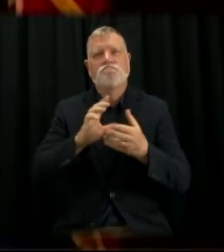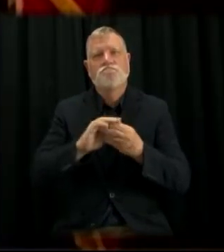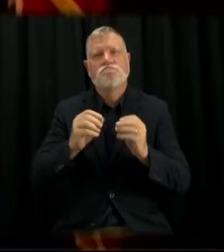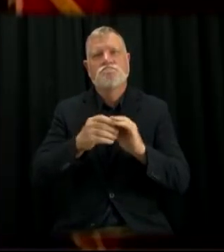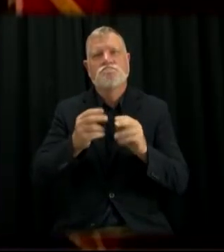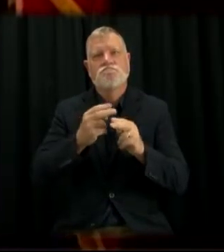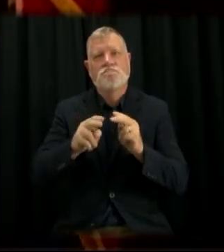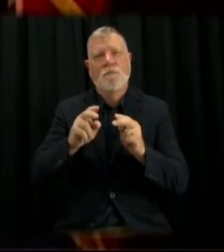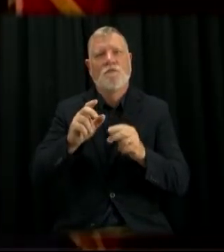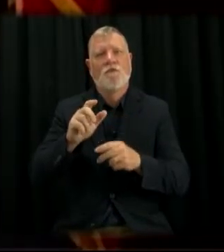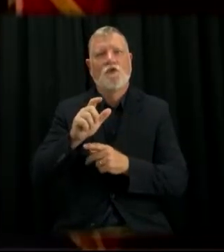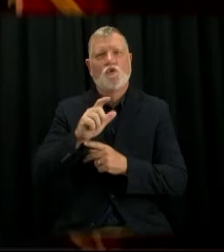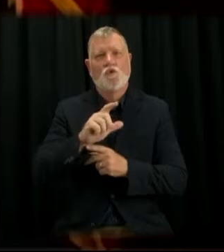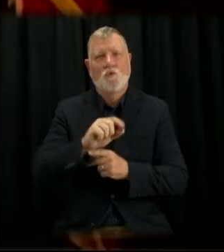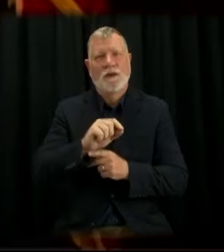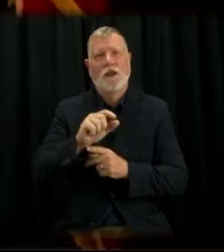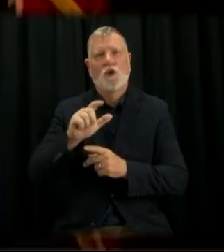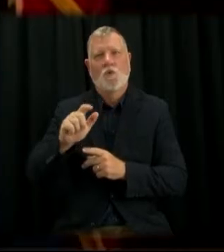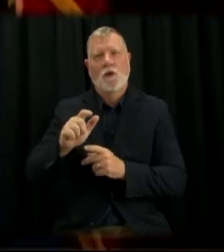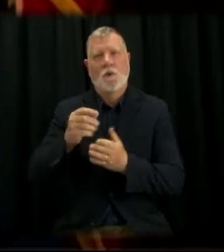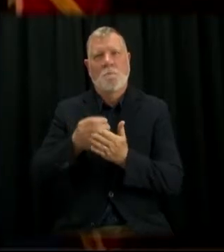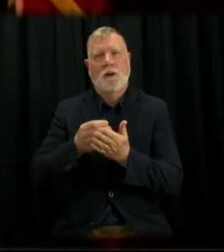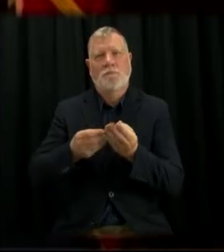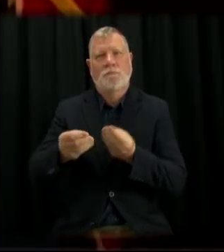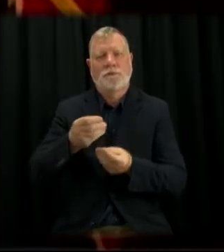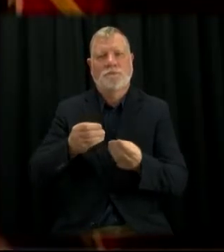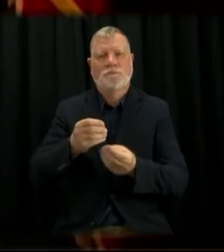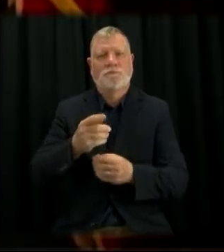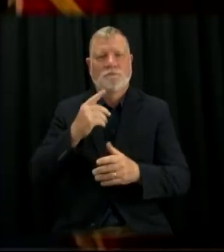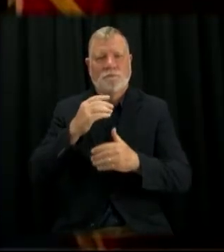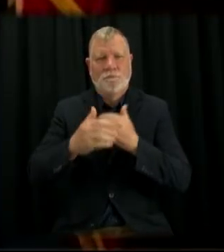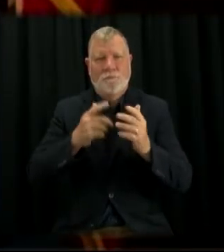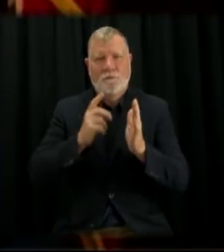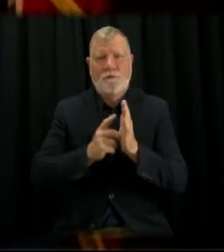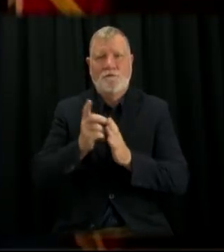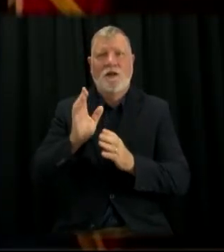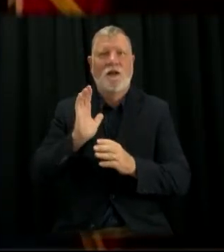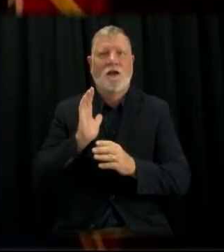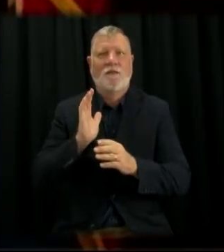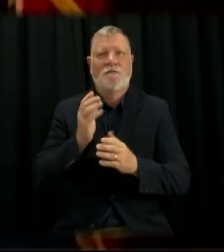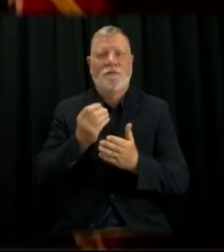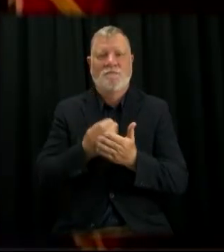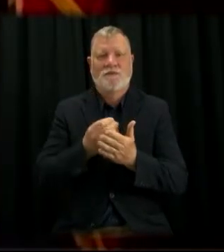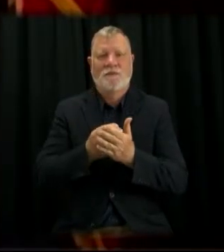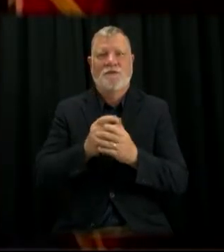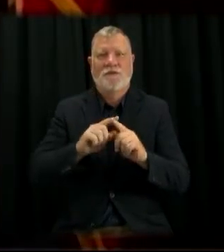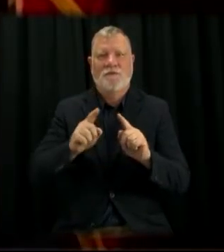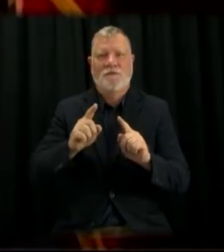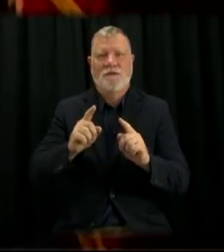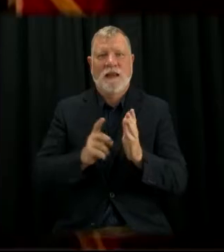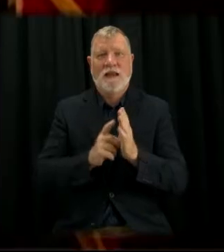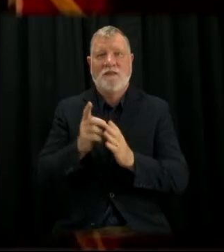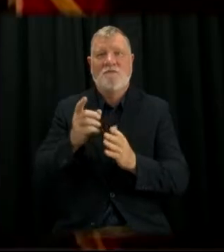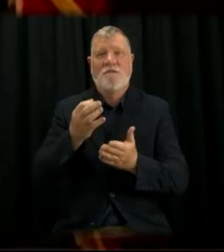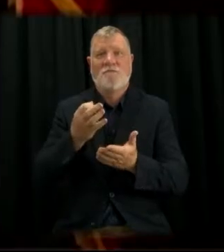hacer algunos comentarios sobre el presupuesto de 2021 para desarrollar y certificar este plan